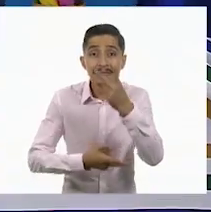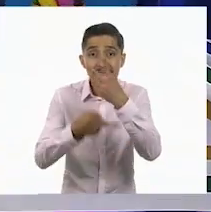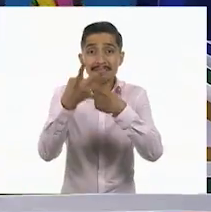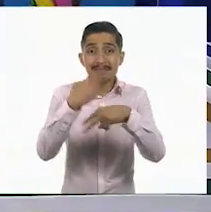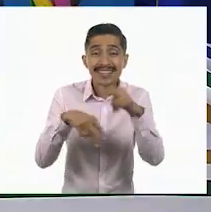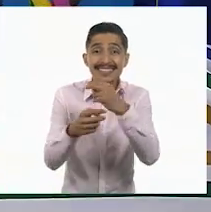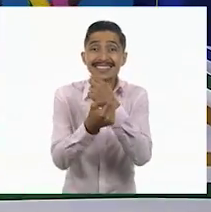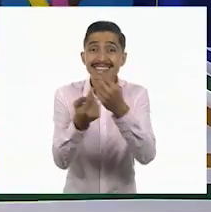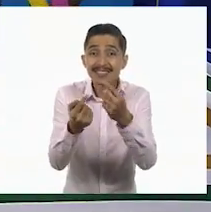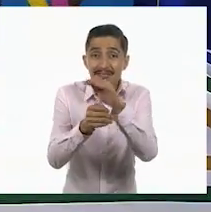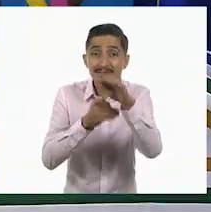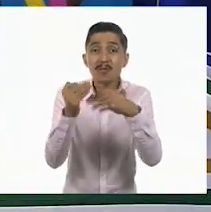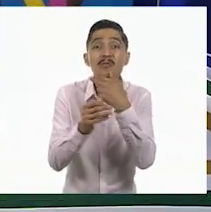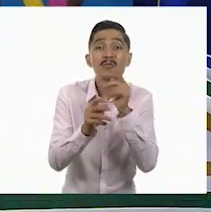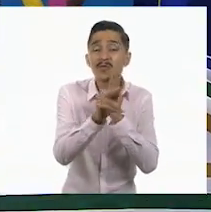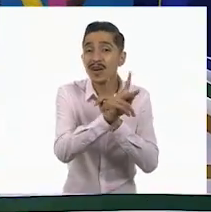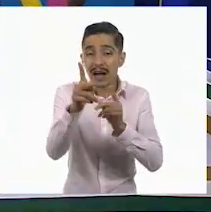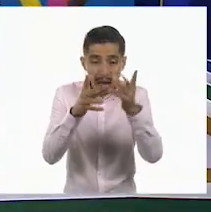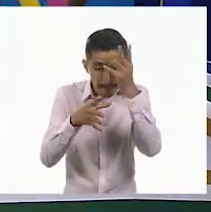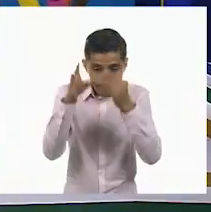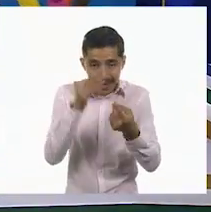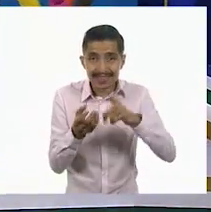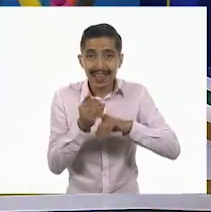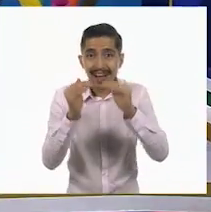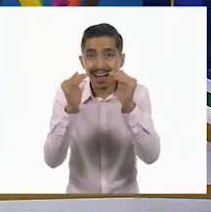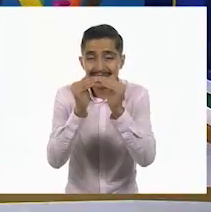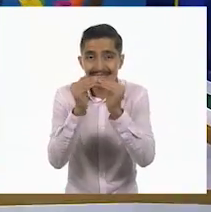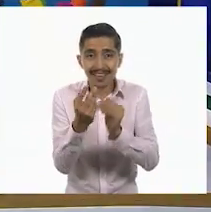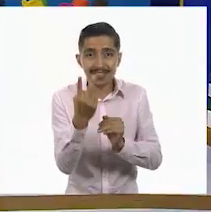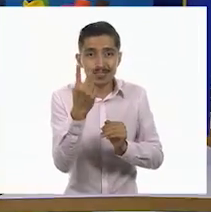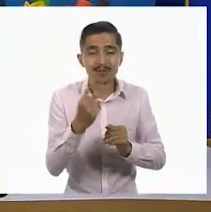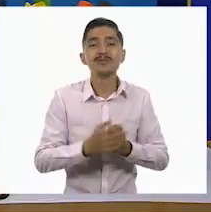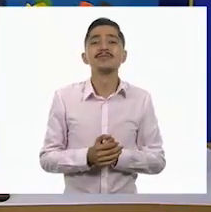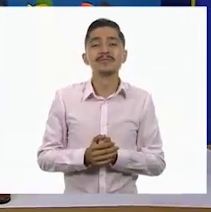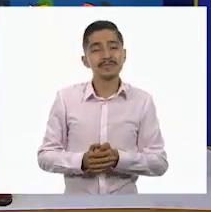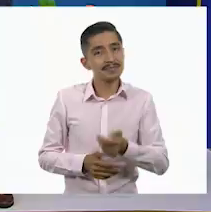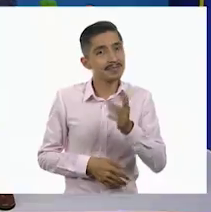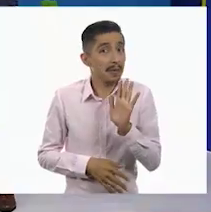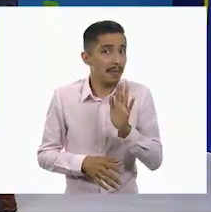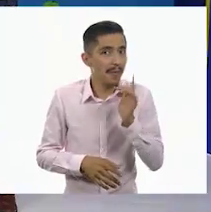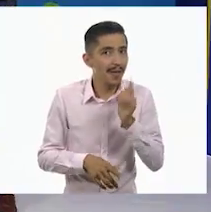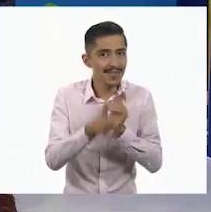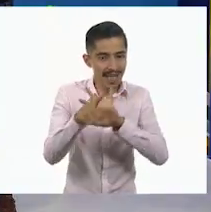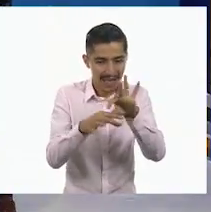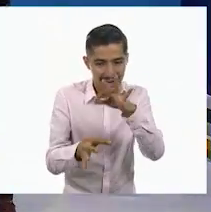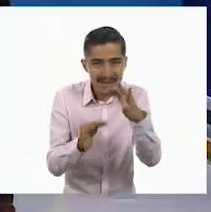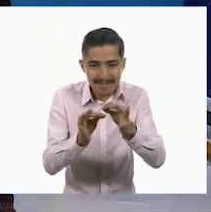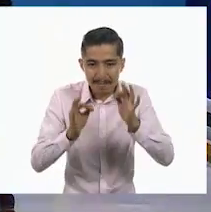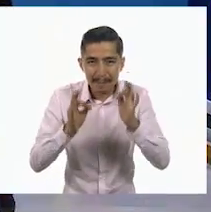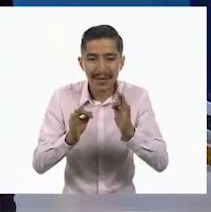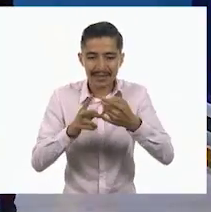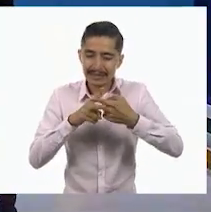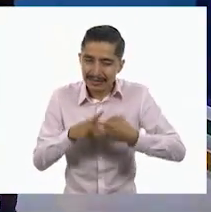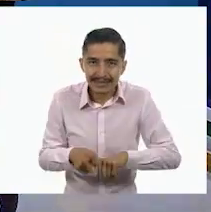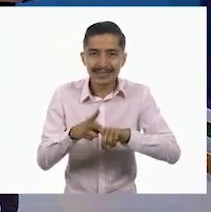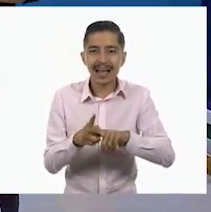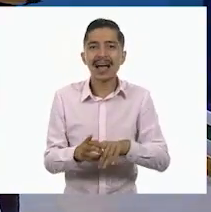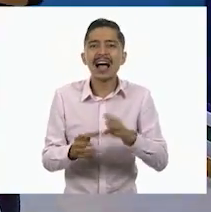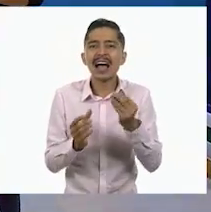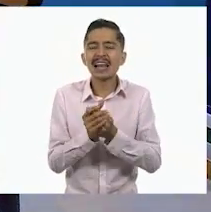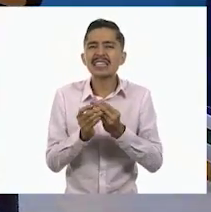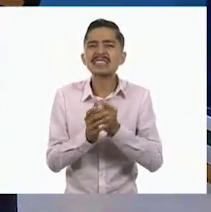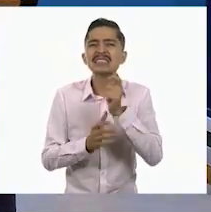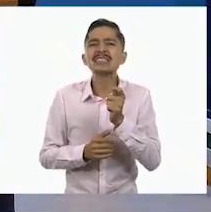Bienvenidas y bienvenidos a Aprende en Casa 2. Y espero que ustedes ya estén listos para comenzar su sesión de